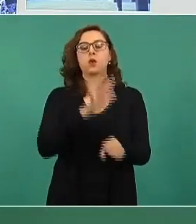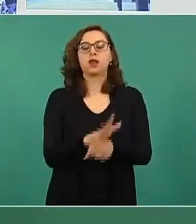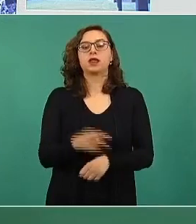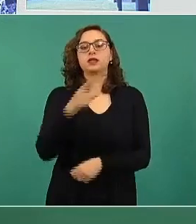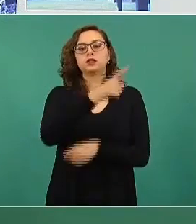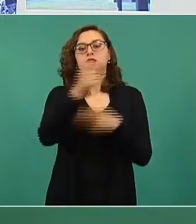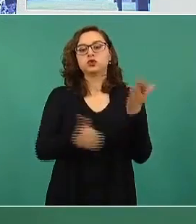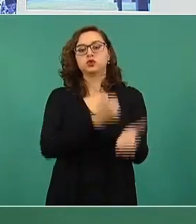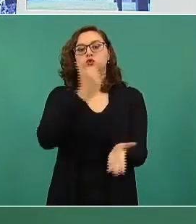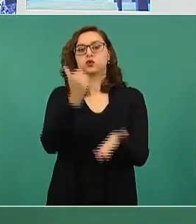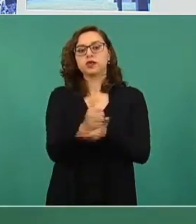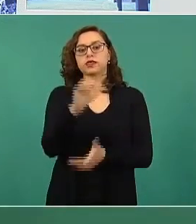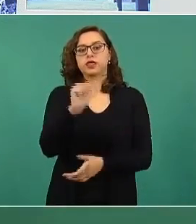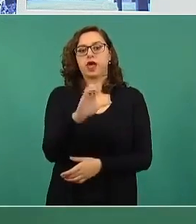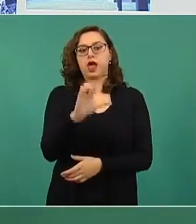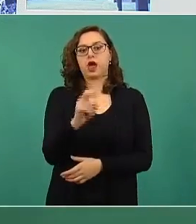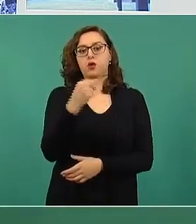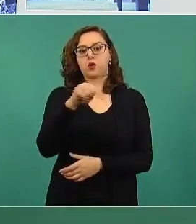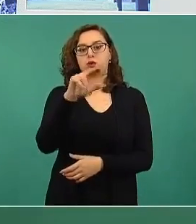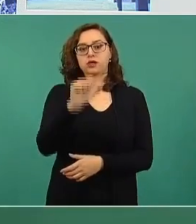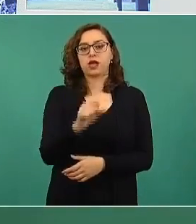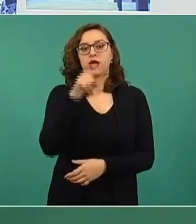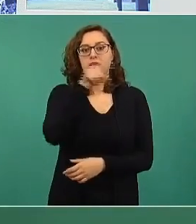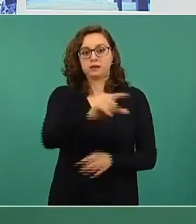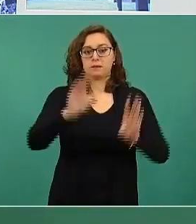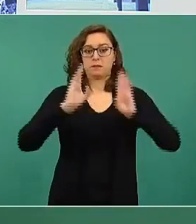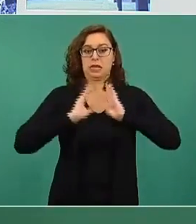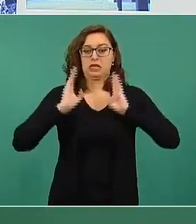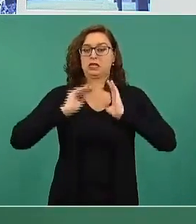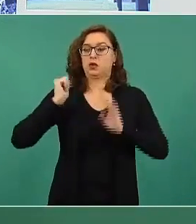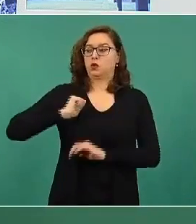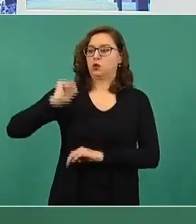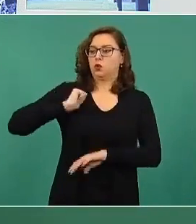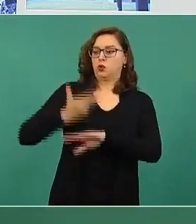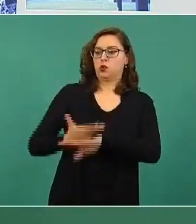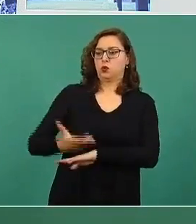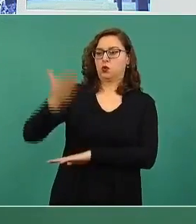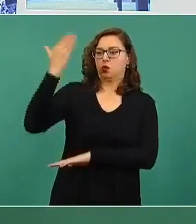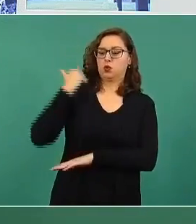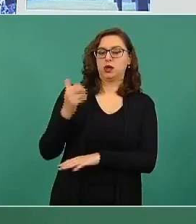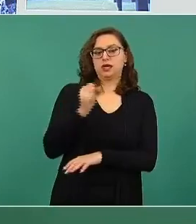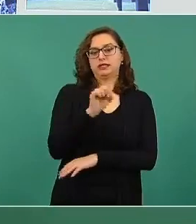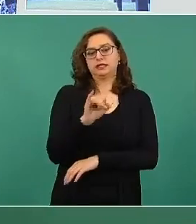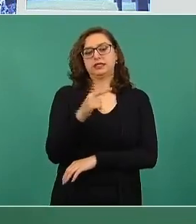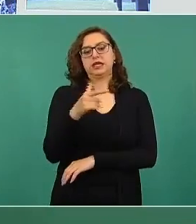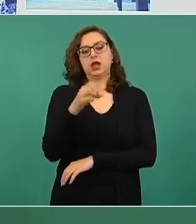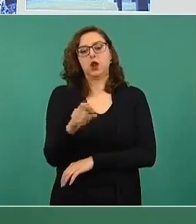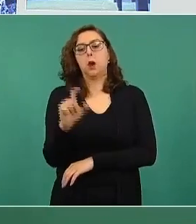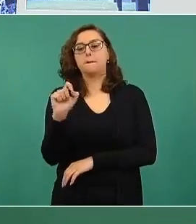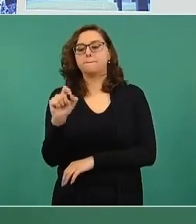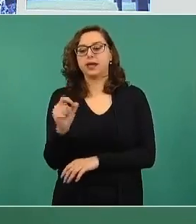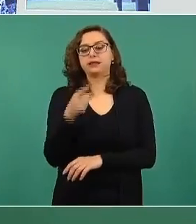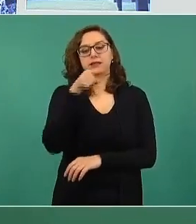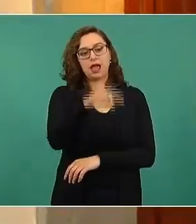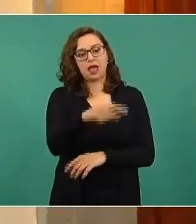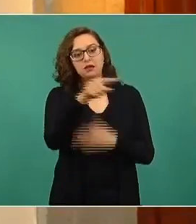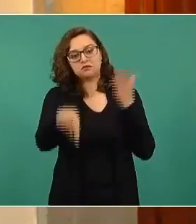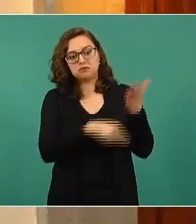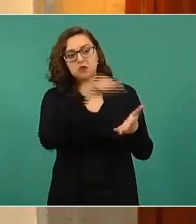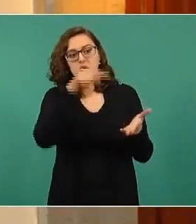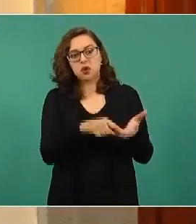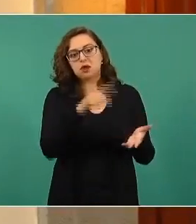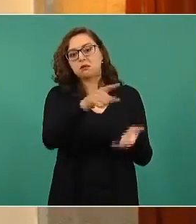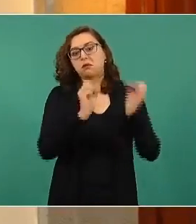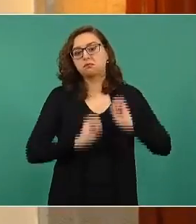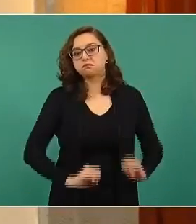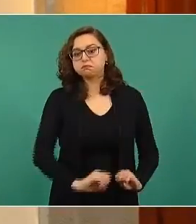Acuña de principios del siglo XX, prácticamente abandonado, grafiteado, vandalizado, no, ya no era un referente,